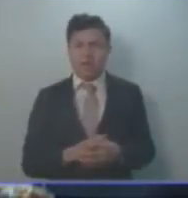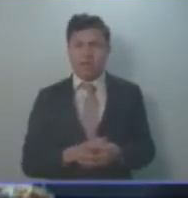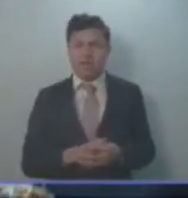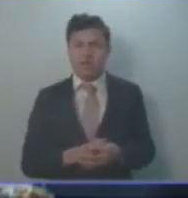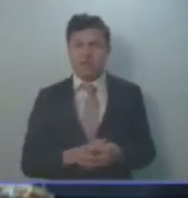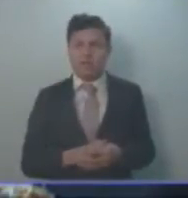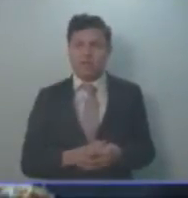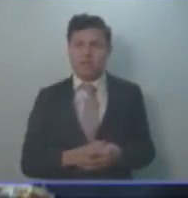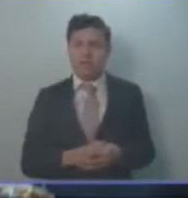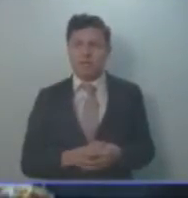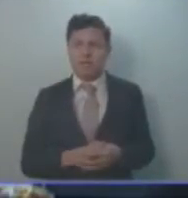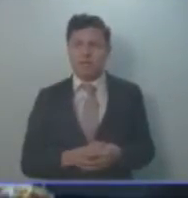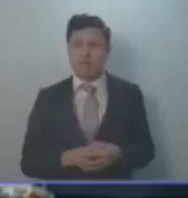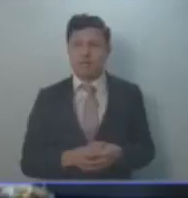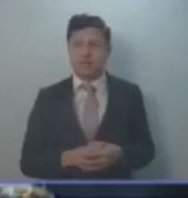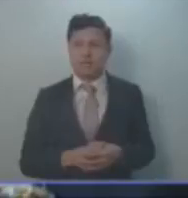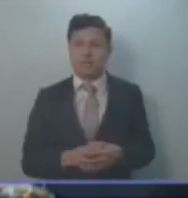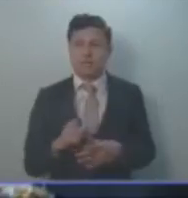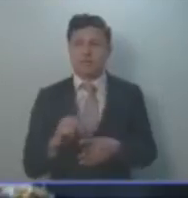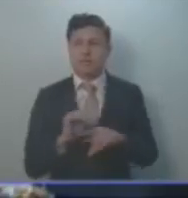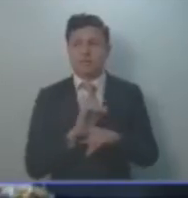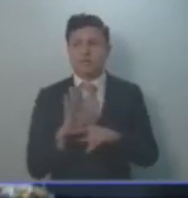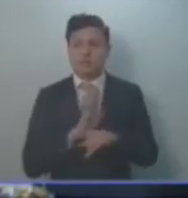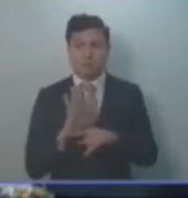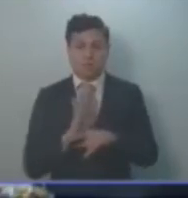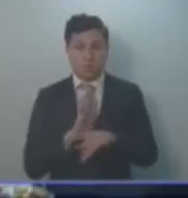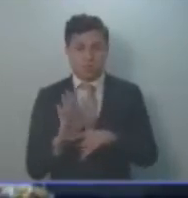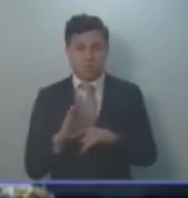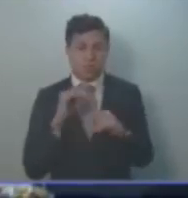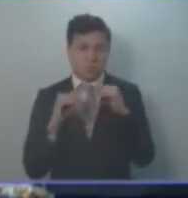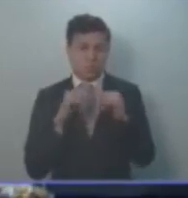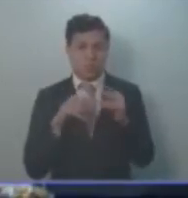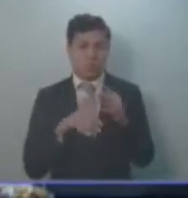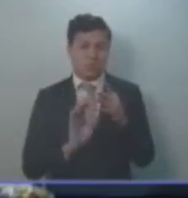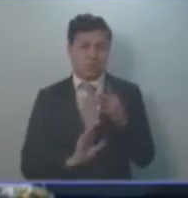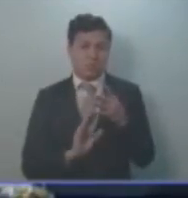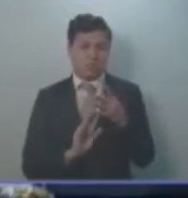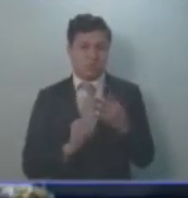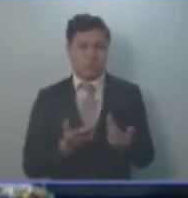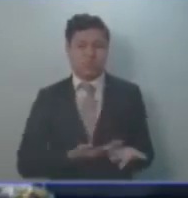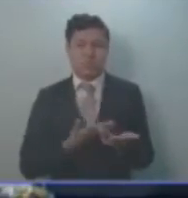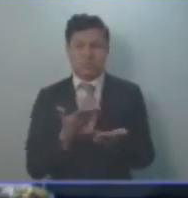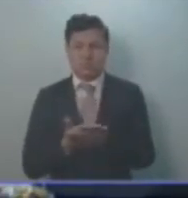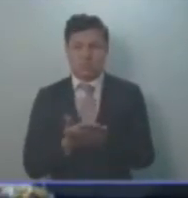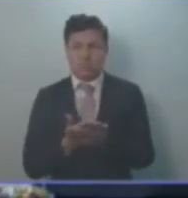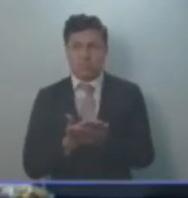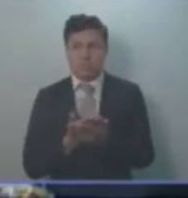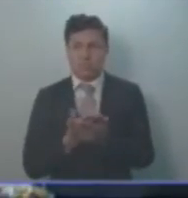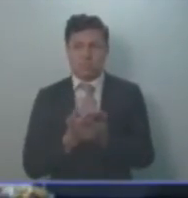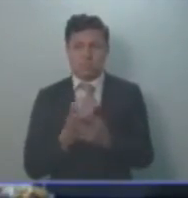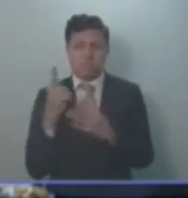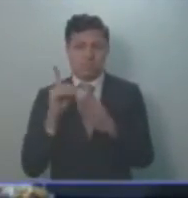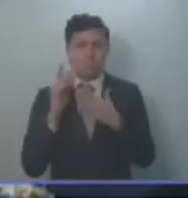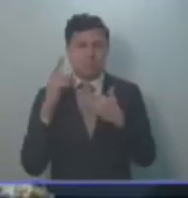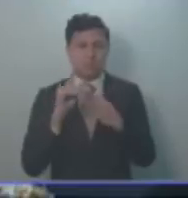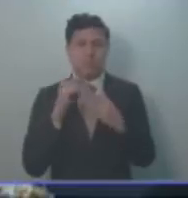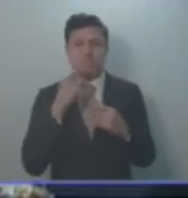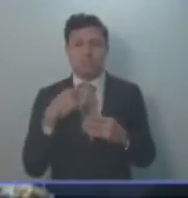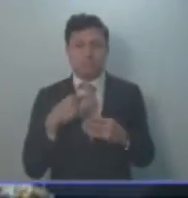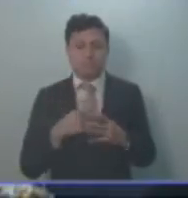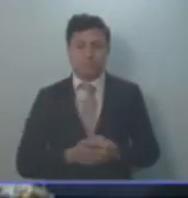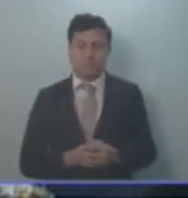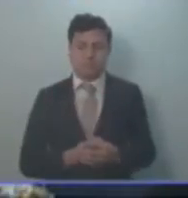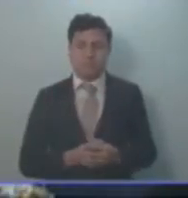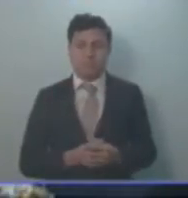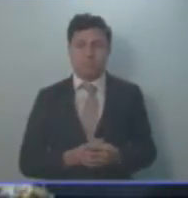tanto, en uso de sus facultades constitucionales y a iniciativa de los diputados, decretan las